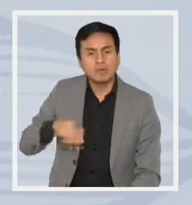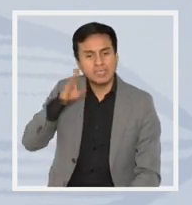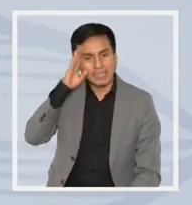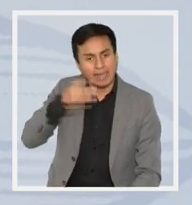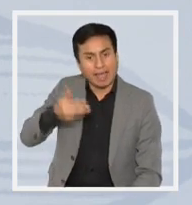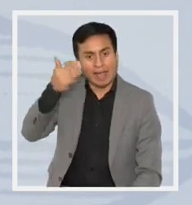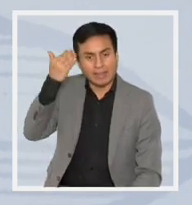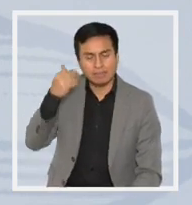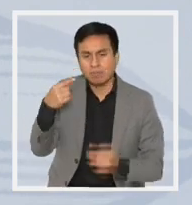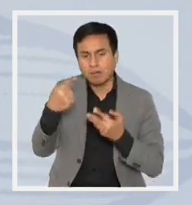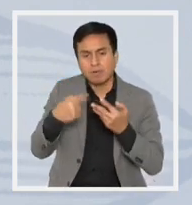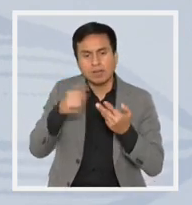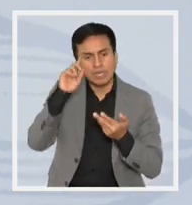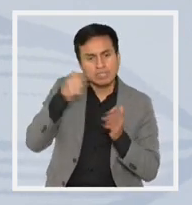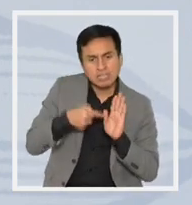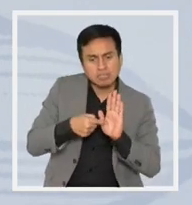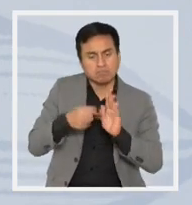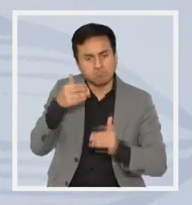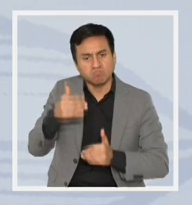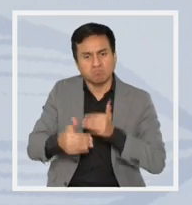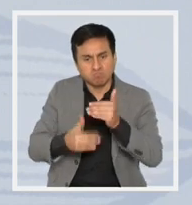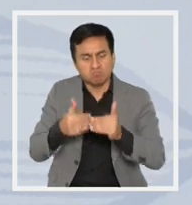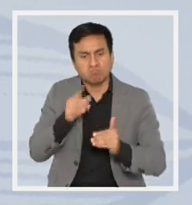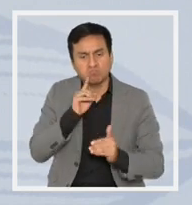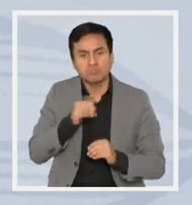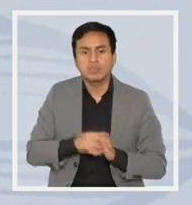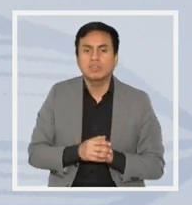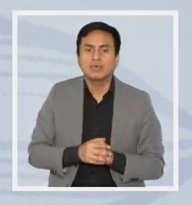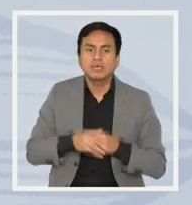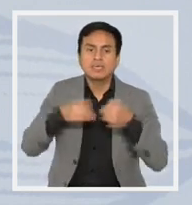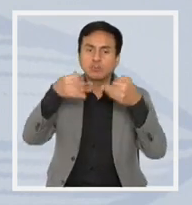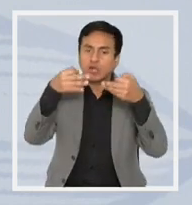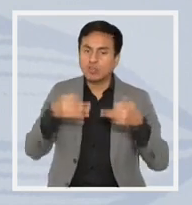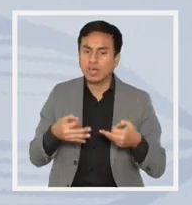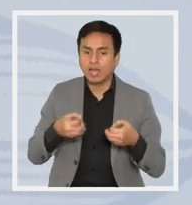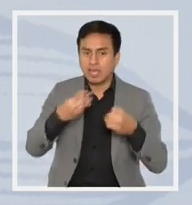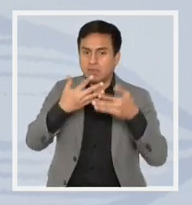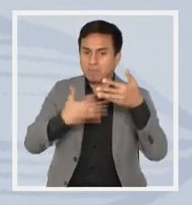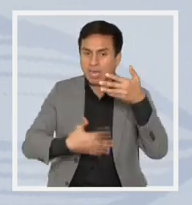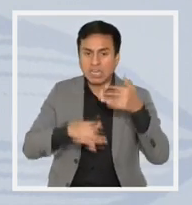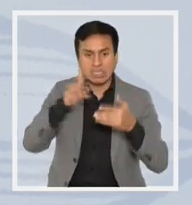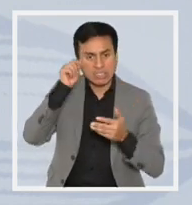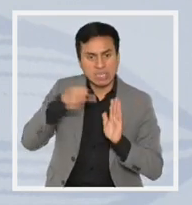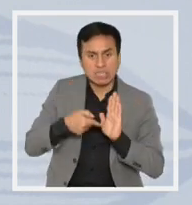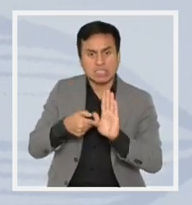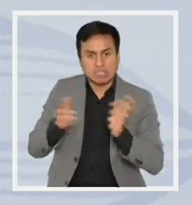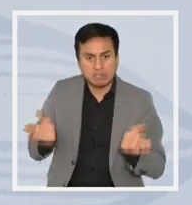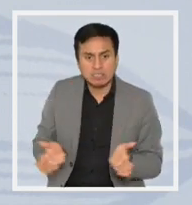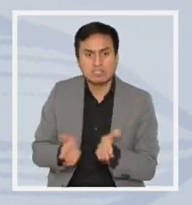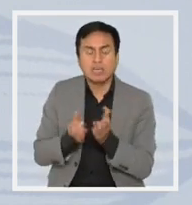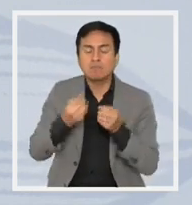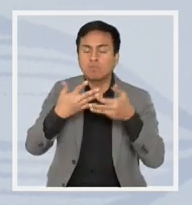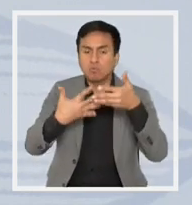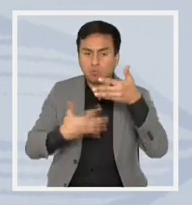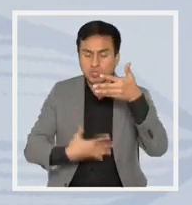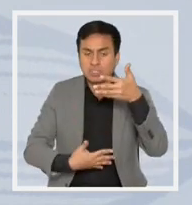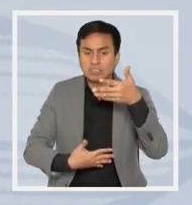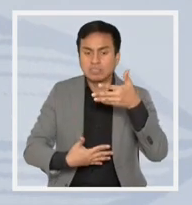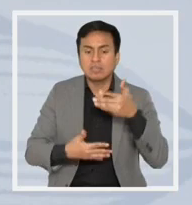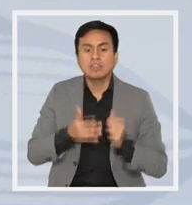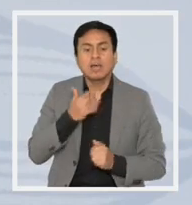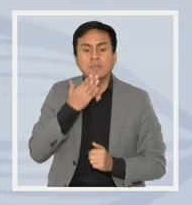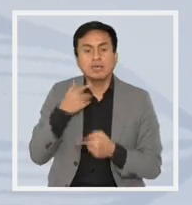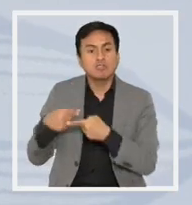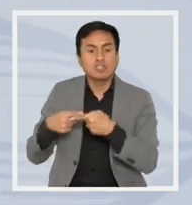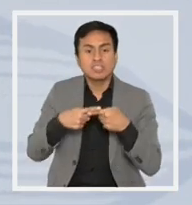Michelle Bachelet, entre otras iniciativas. Sin lugar a dudas, hay más, muchas iniciativas de